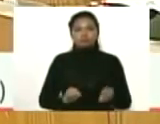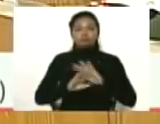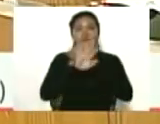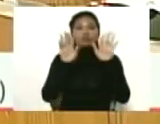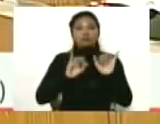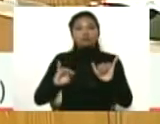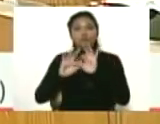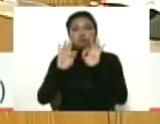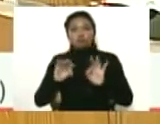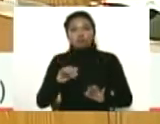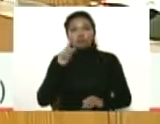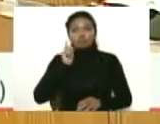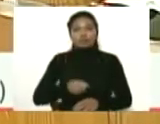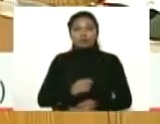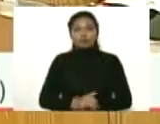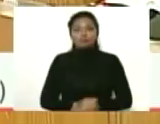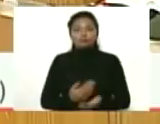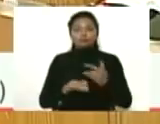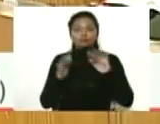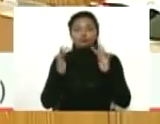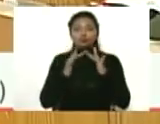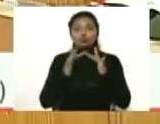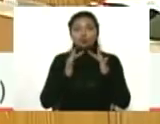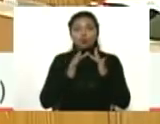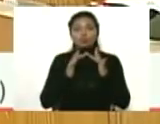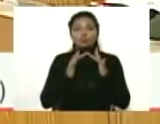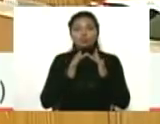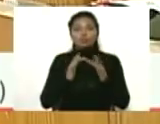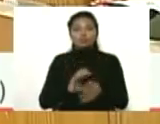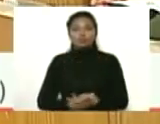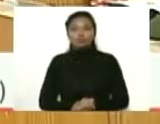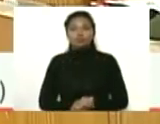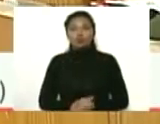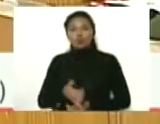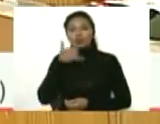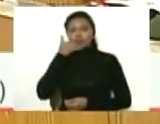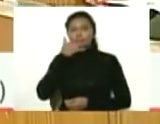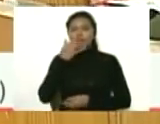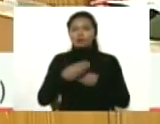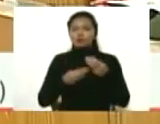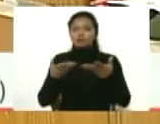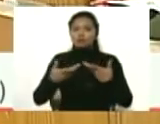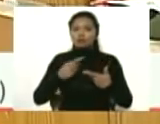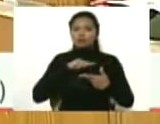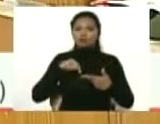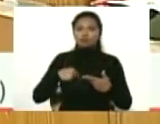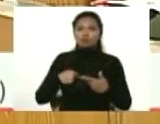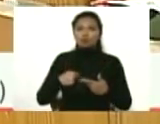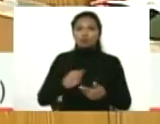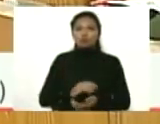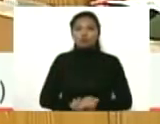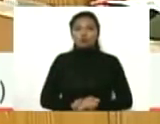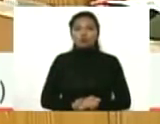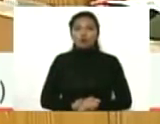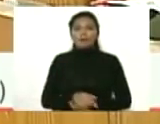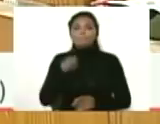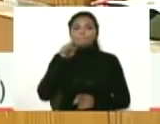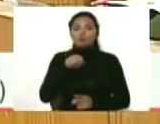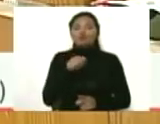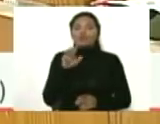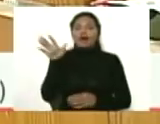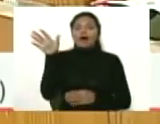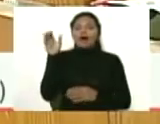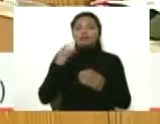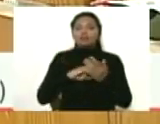Así debe ser. Vamos a darle el pase a una llamada que nos ha llegado de Punta de Mata.